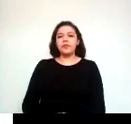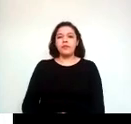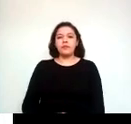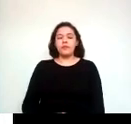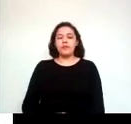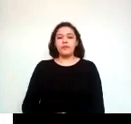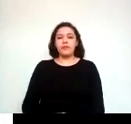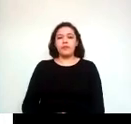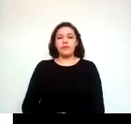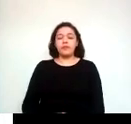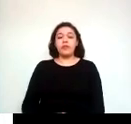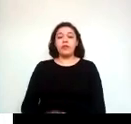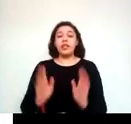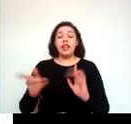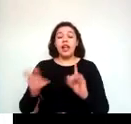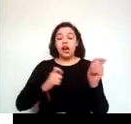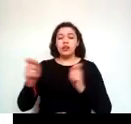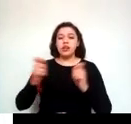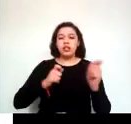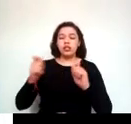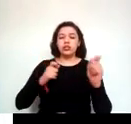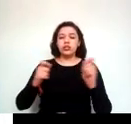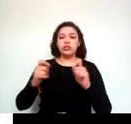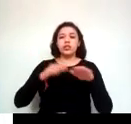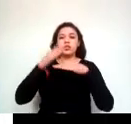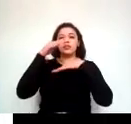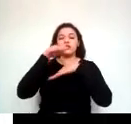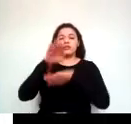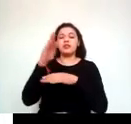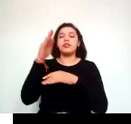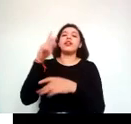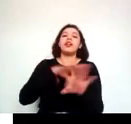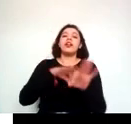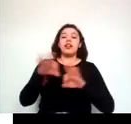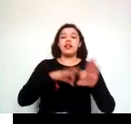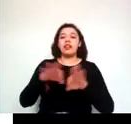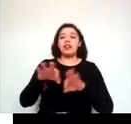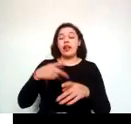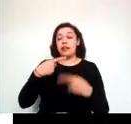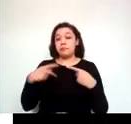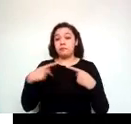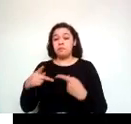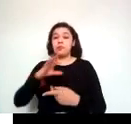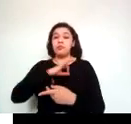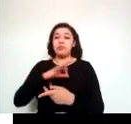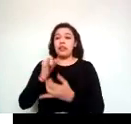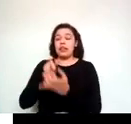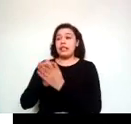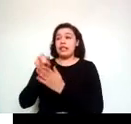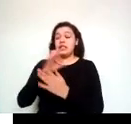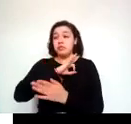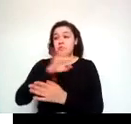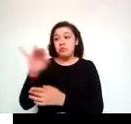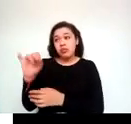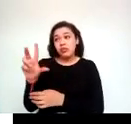Cuando hablamos de la falta de control sobre el trabajo, pues nos referimos a esa posibilidad que tiene el trabajador para influir en la toma de decisiones. Y